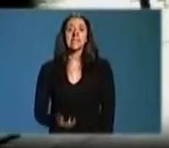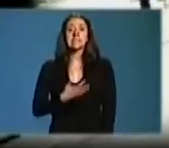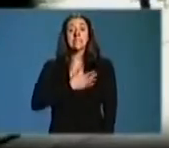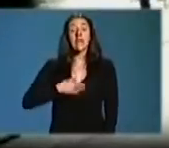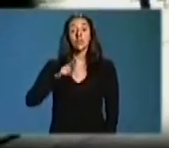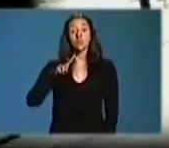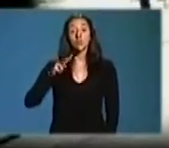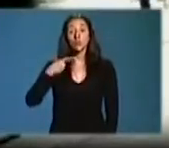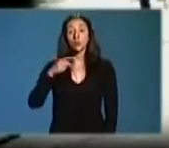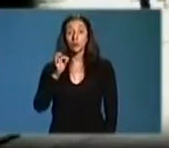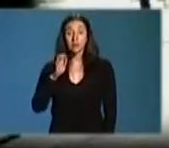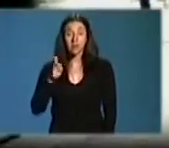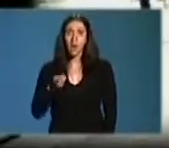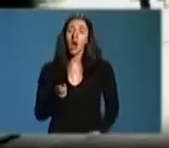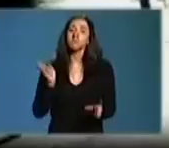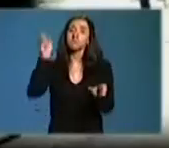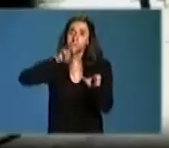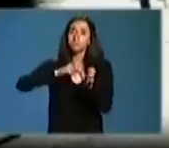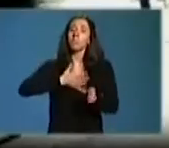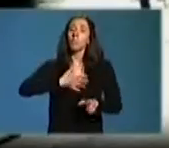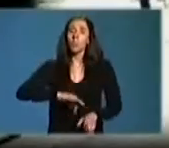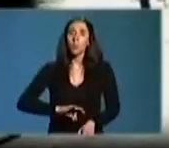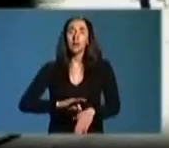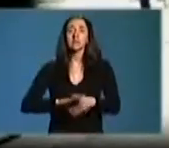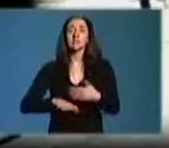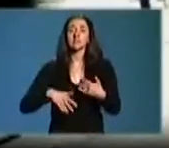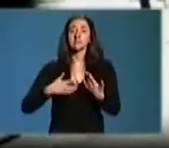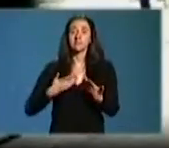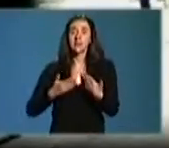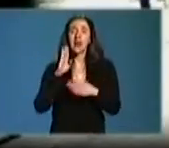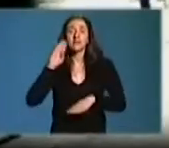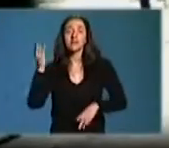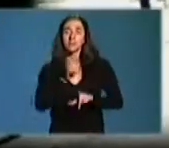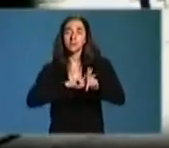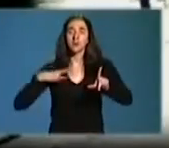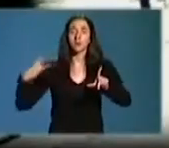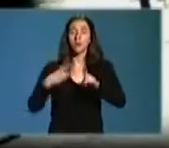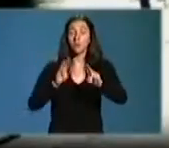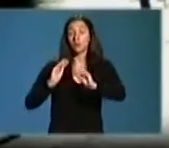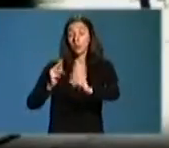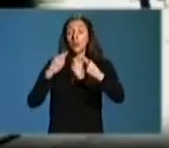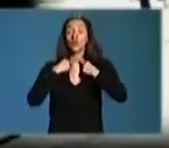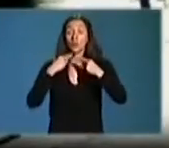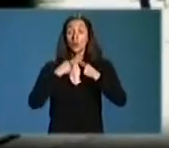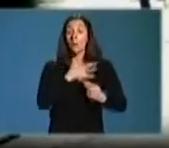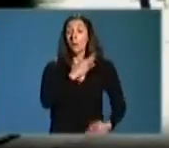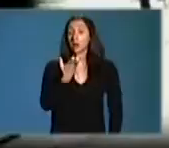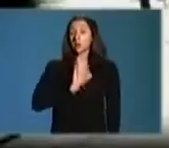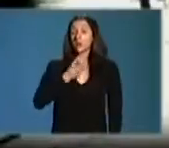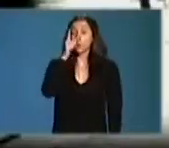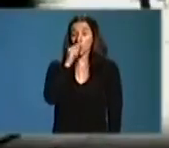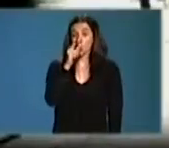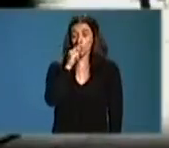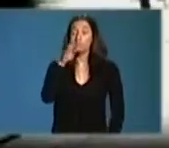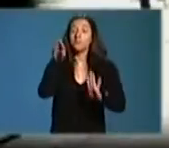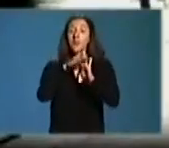plazo de inscripciones está abierto todos los interesados pueden hacer a su inscripción a través de las páginas web da deputación e do concello de lugo la